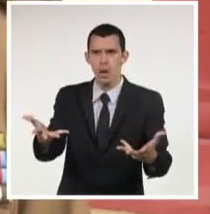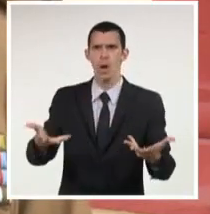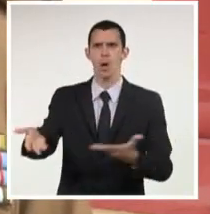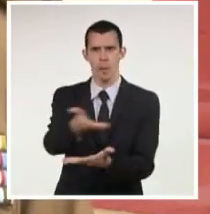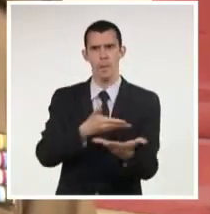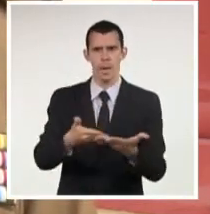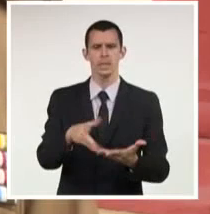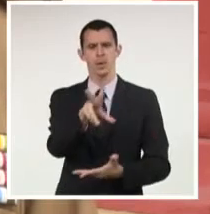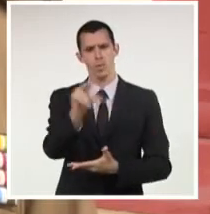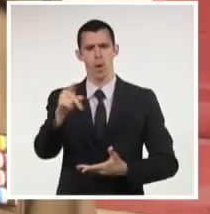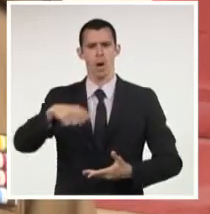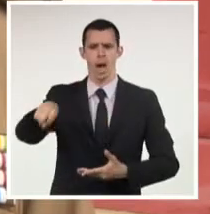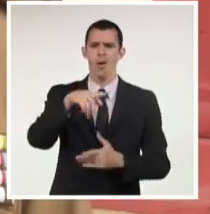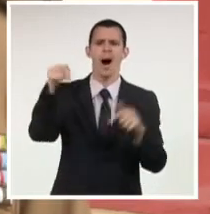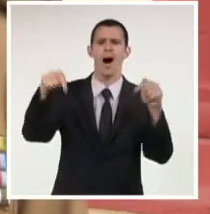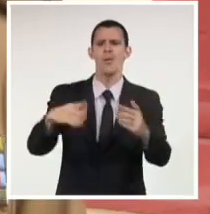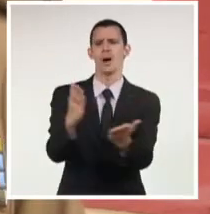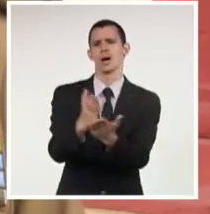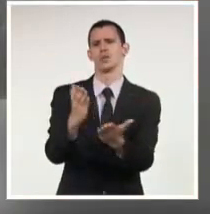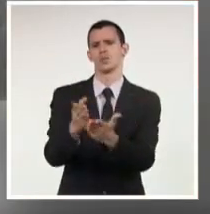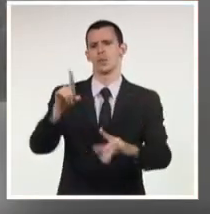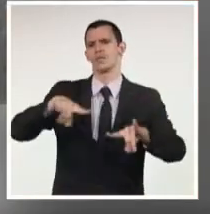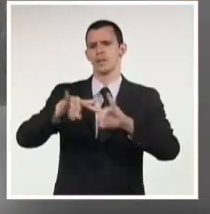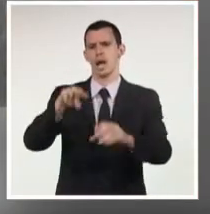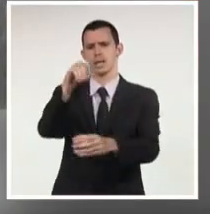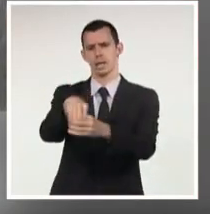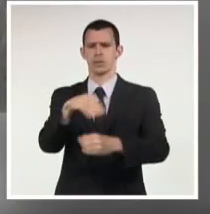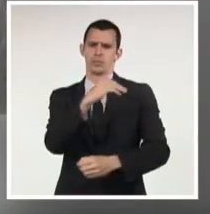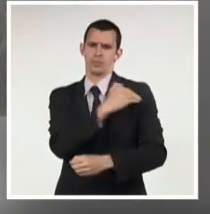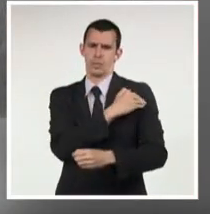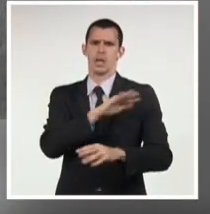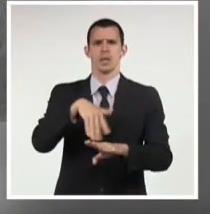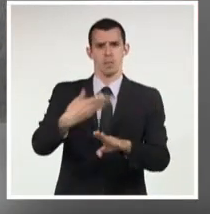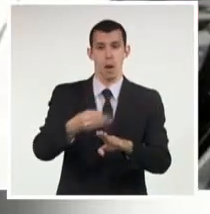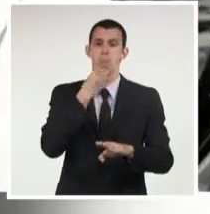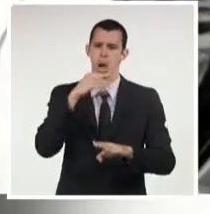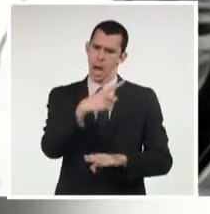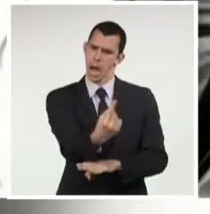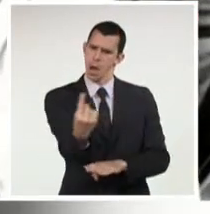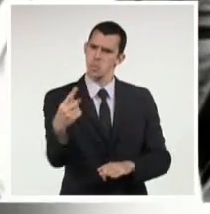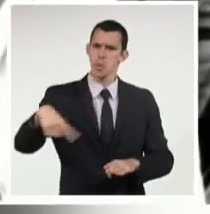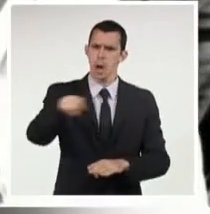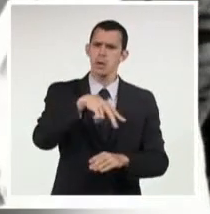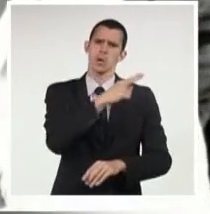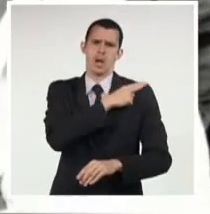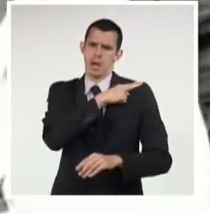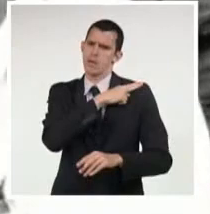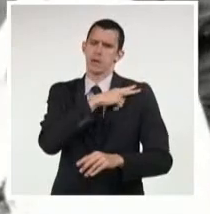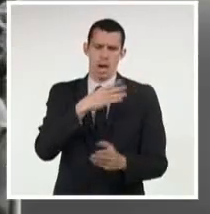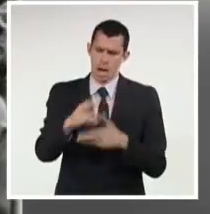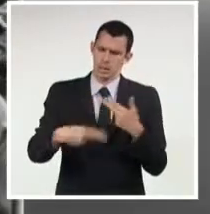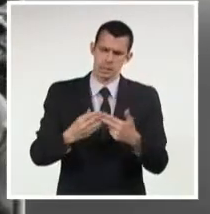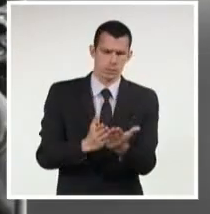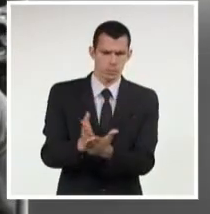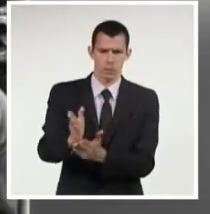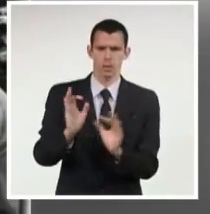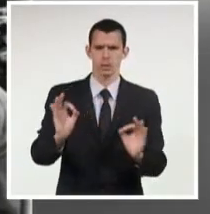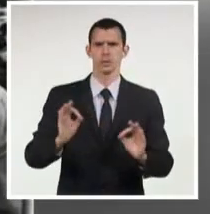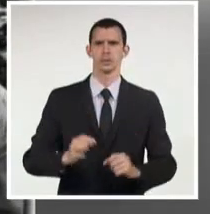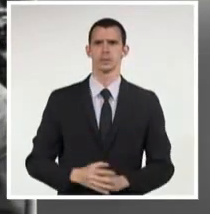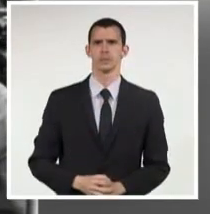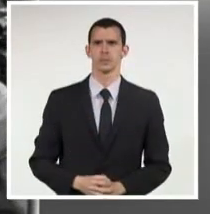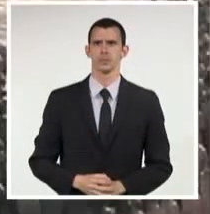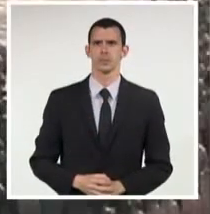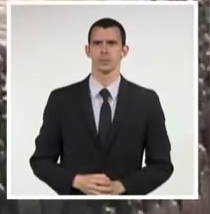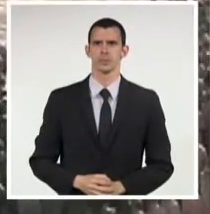que ocupan cargos principales en las Fuerzas Armadas. El general de ejército ha visitado en más de 40 ocasiones